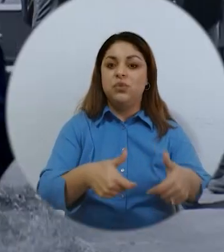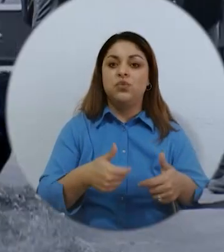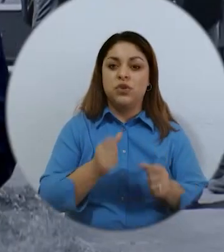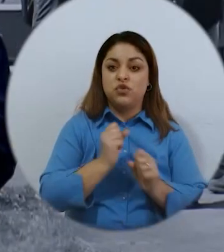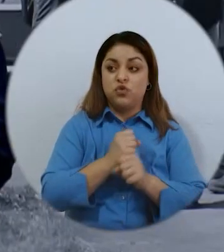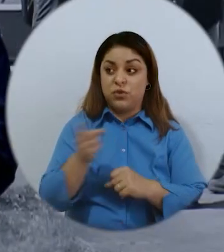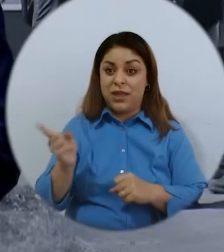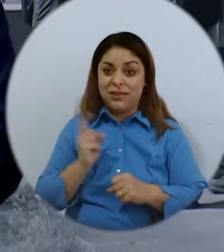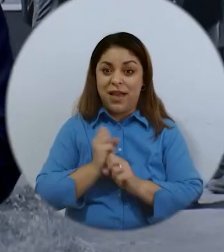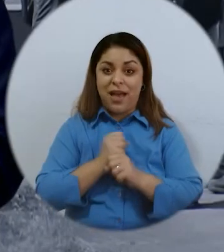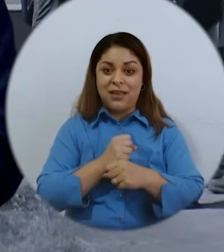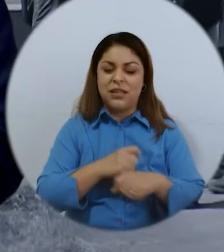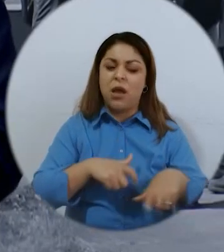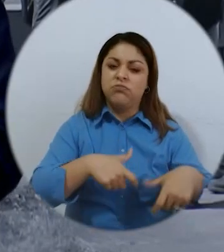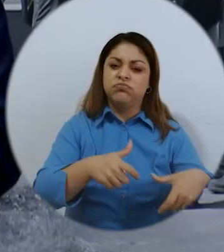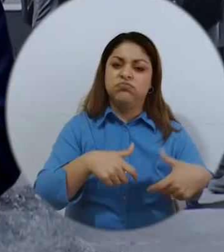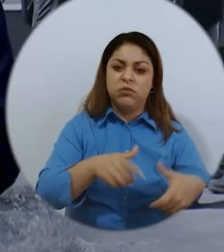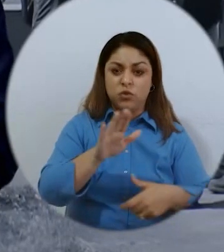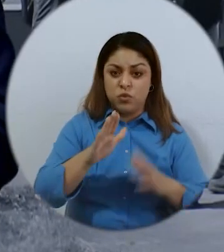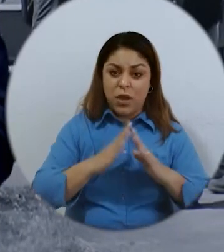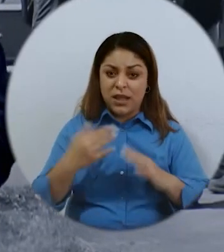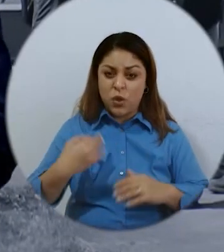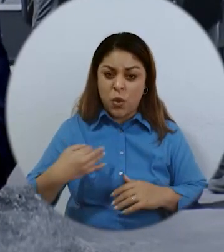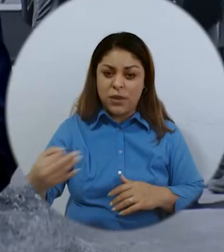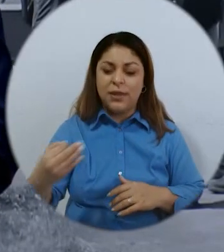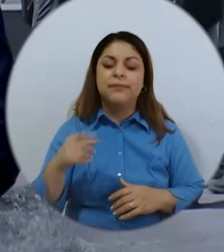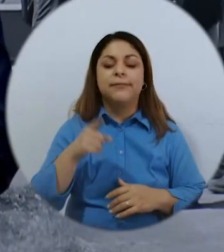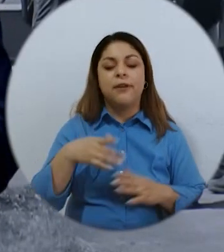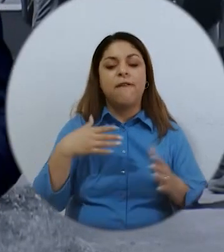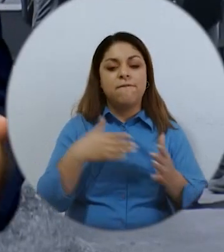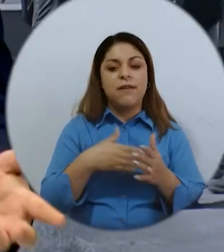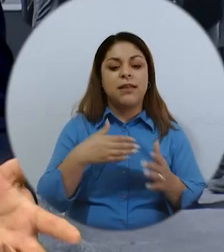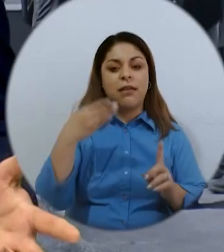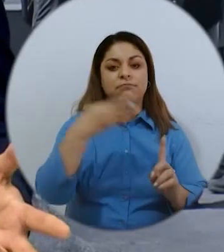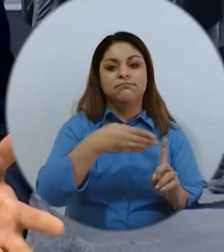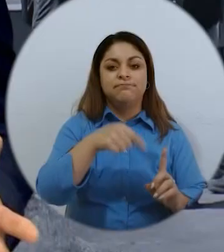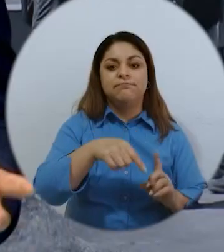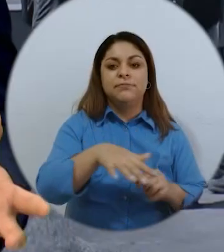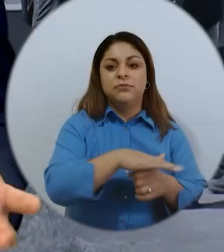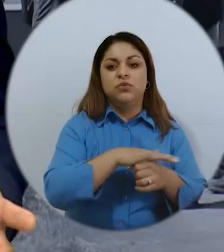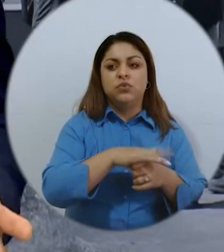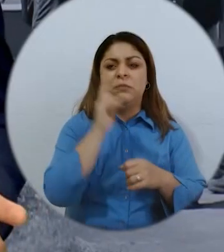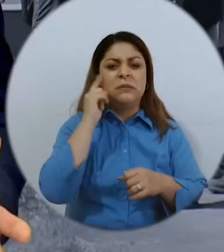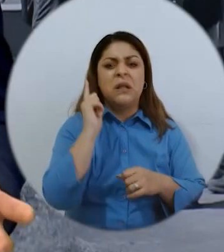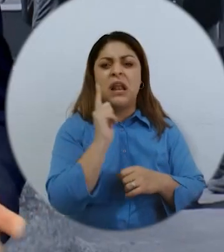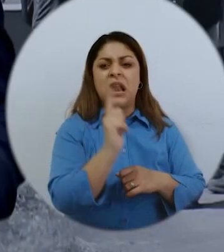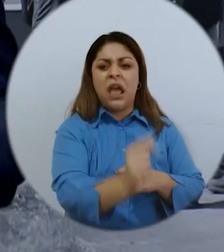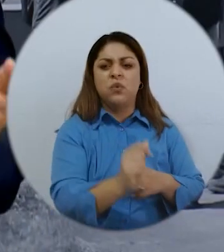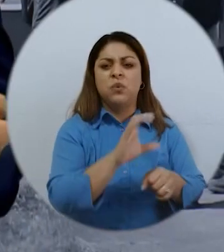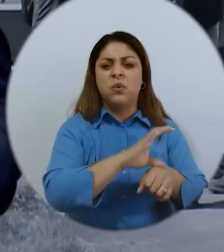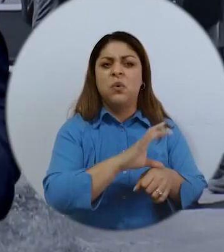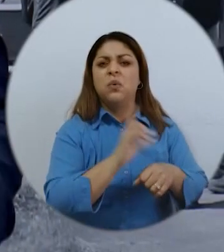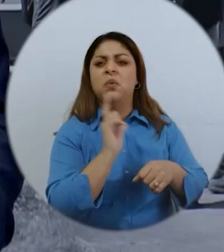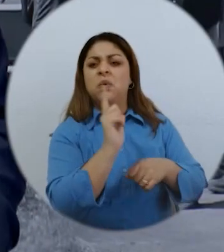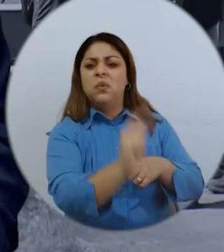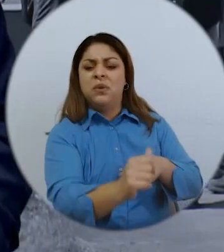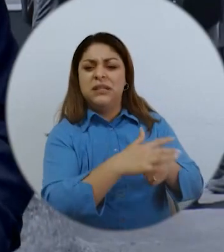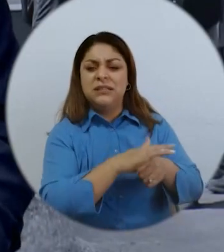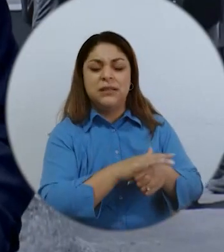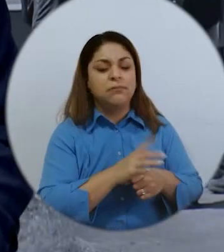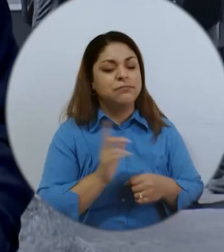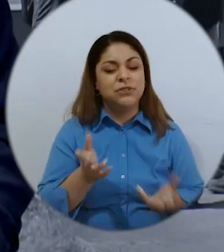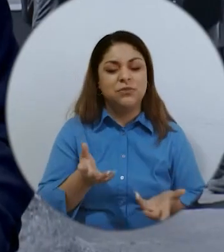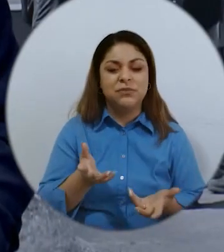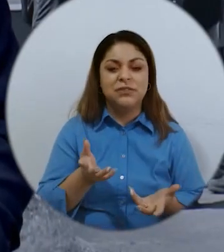los residuos que generamos, lo que hacemos en nuestro día a día afecta directamente a este ecosistema tan lejano, que podríamos llamar tan lejano.